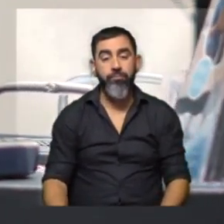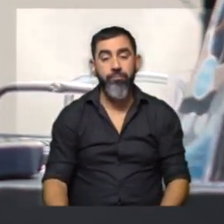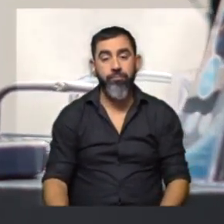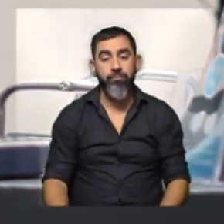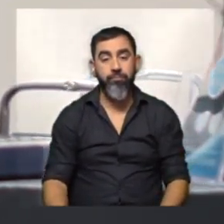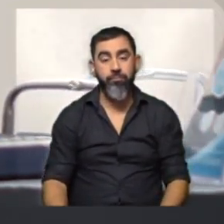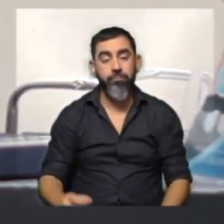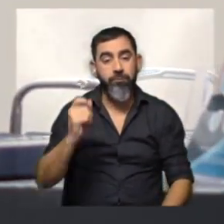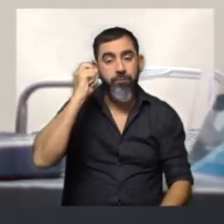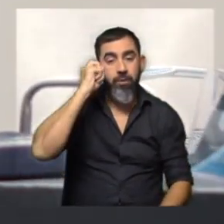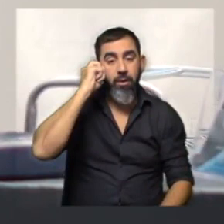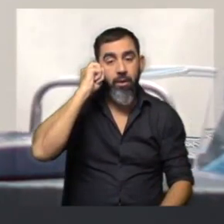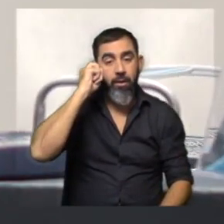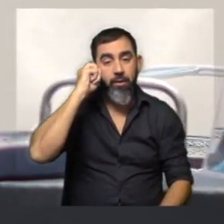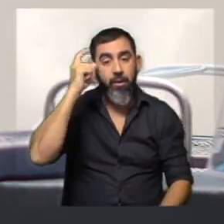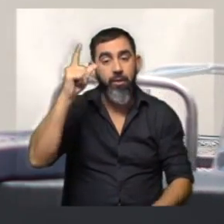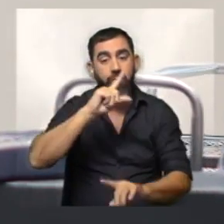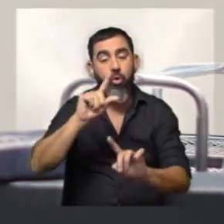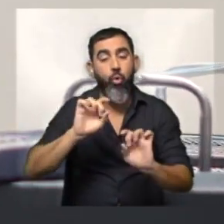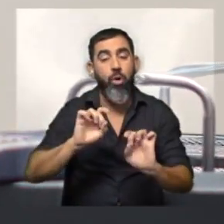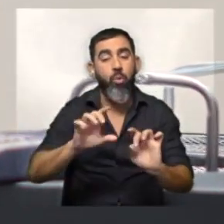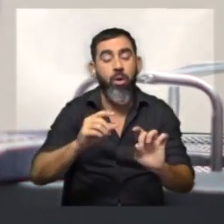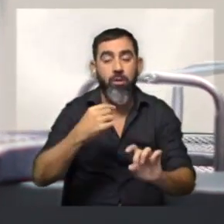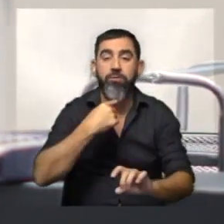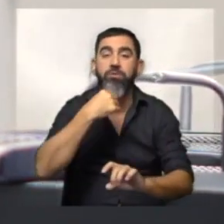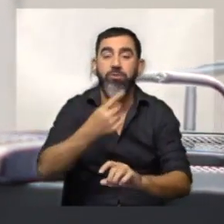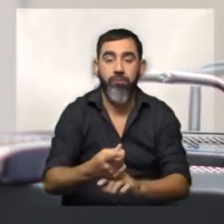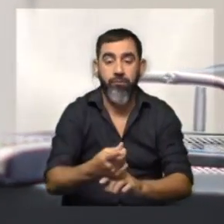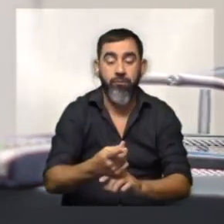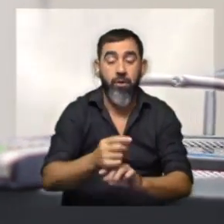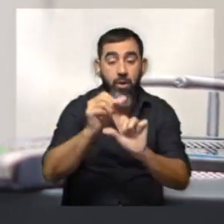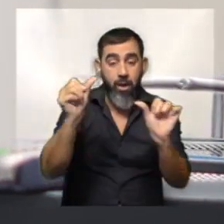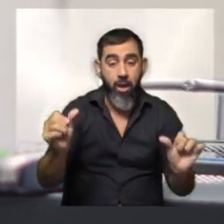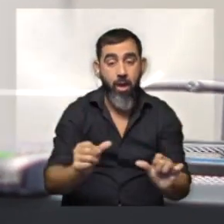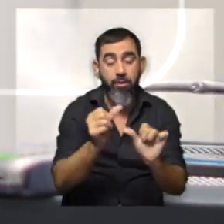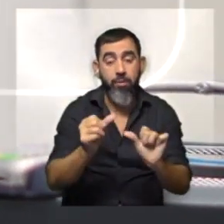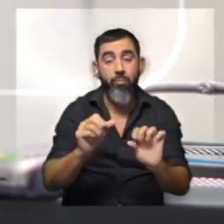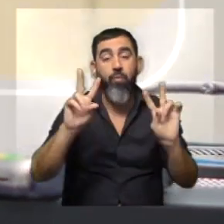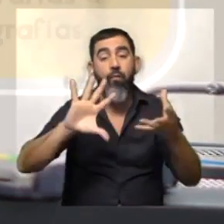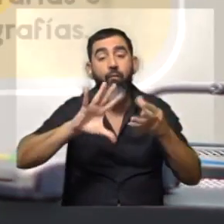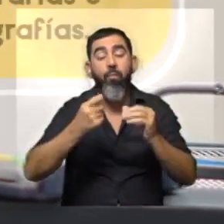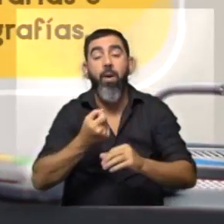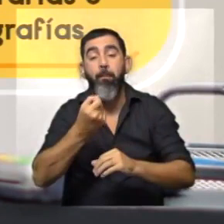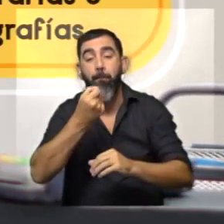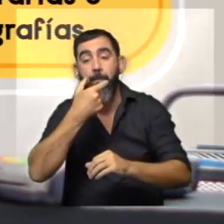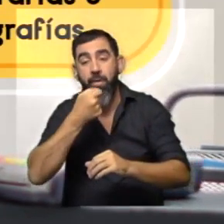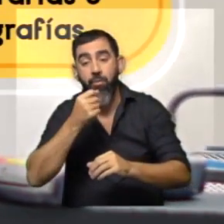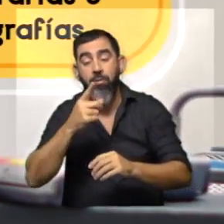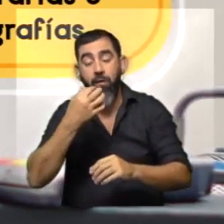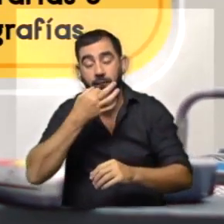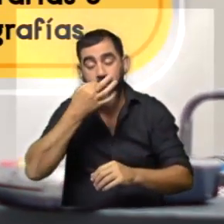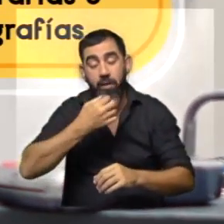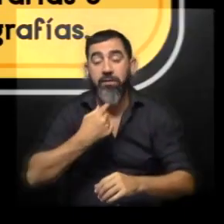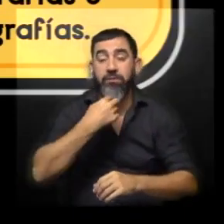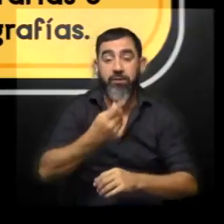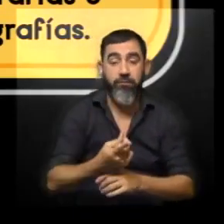La inteligencia artificial es muy útil hoy. La estamos usando médicamente y nos es sumamente útil.